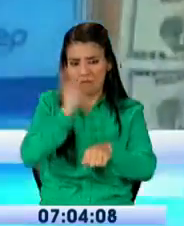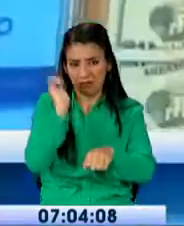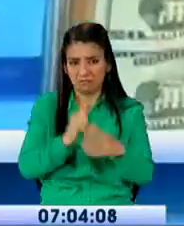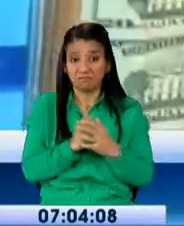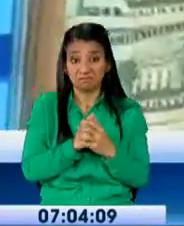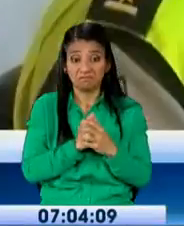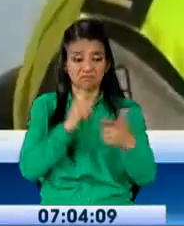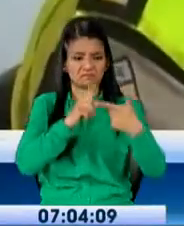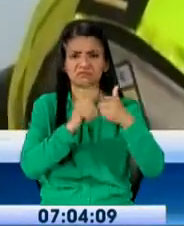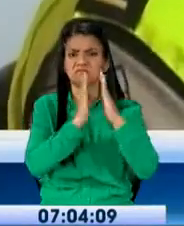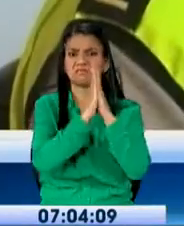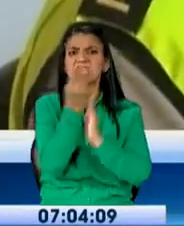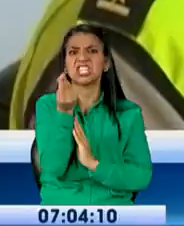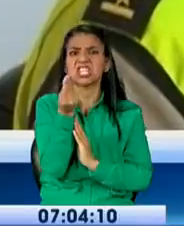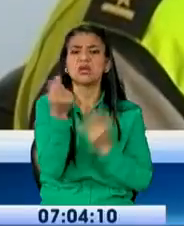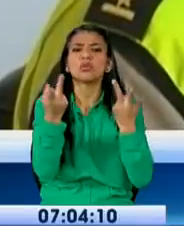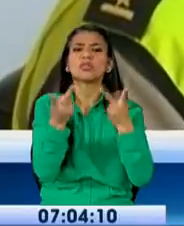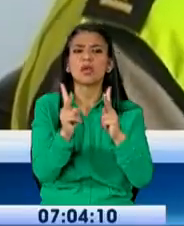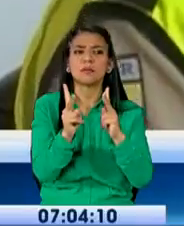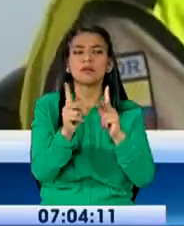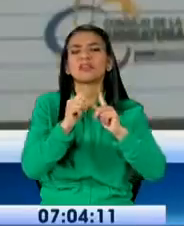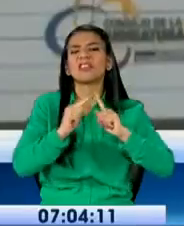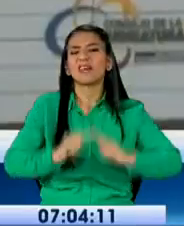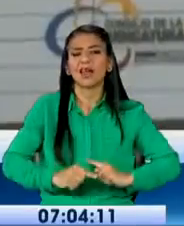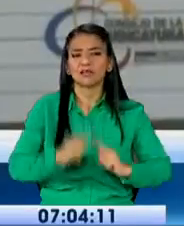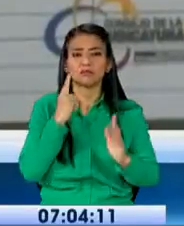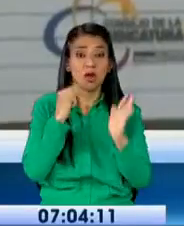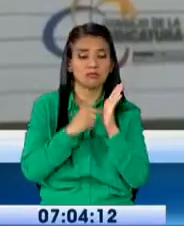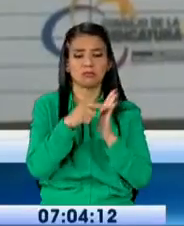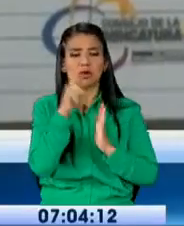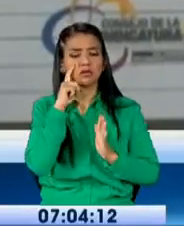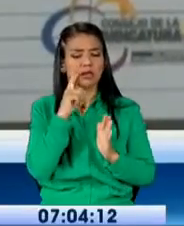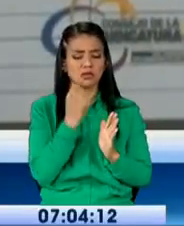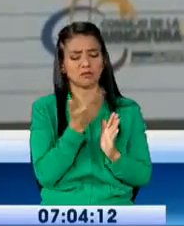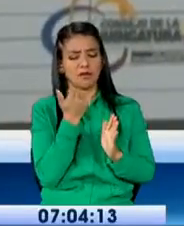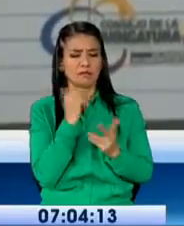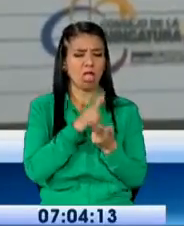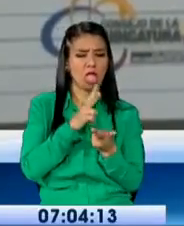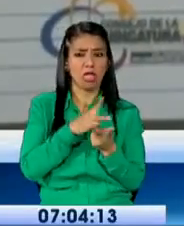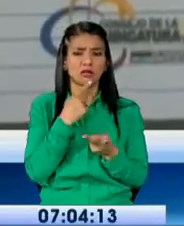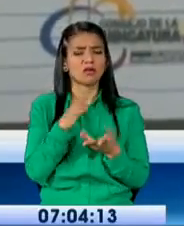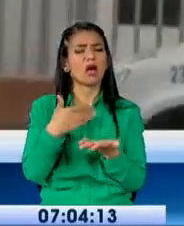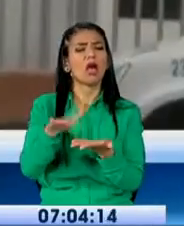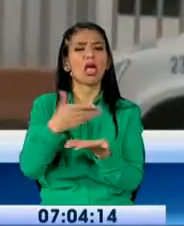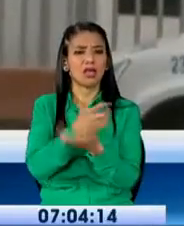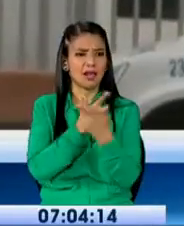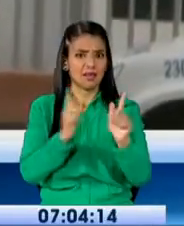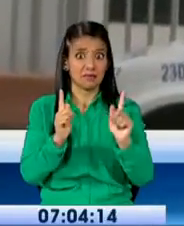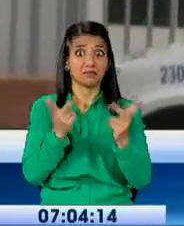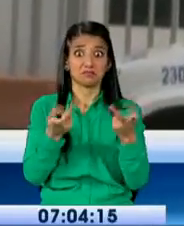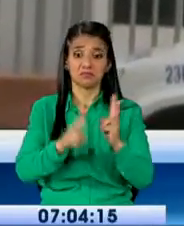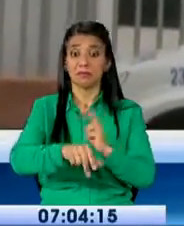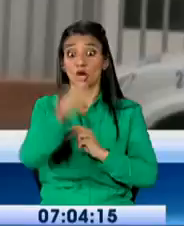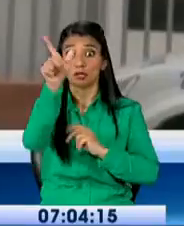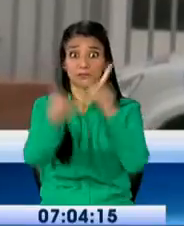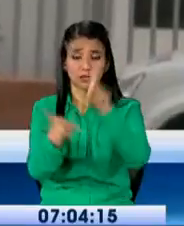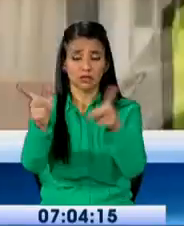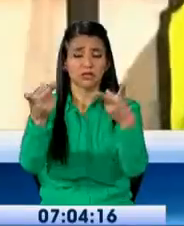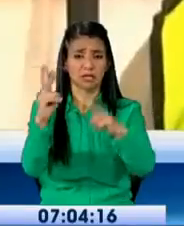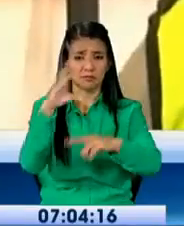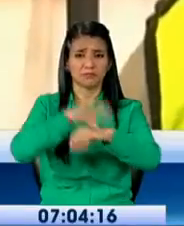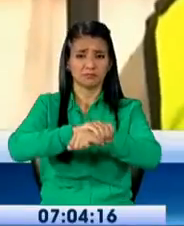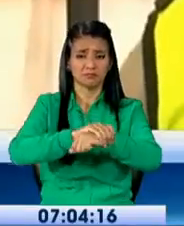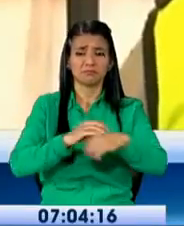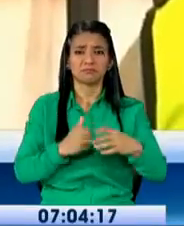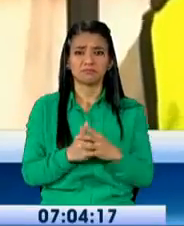exigencia de dinero se sumaría la petición de favores sexuales, de acuerdo a la denuncia realizada por otros ciudadanos tras la detención del uniformado.